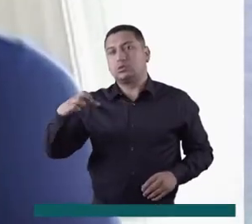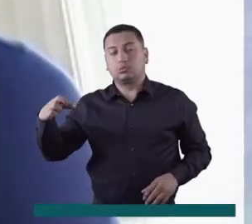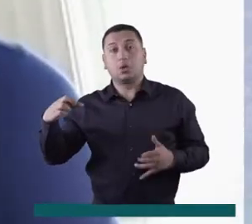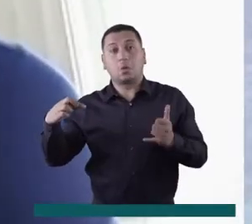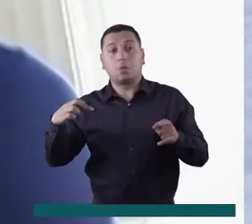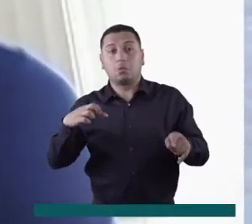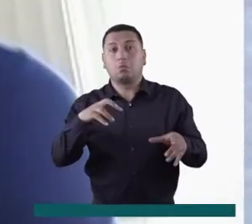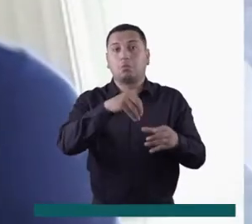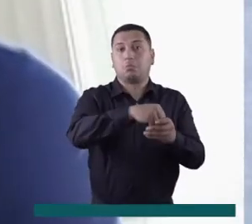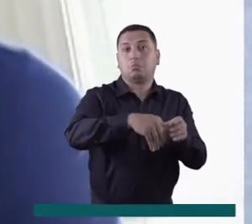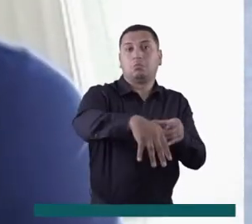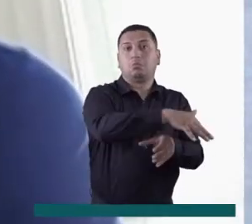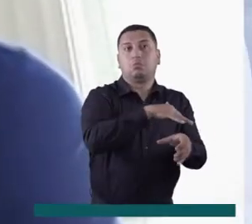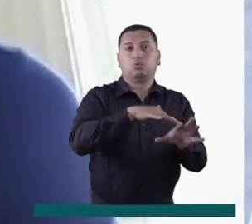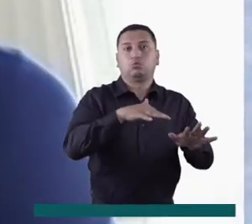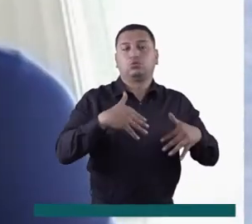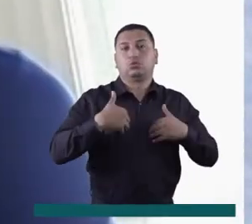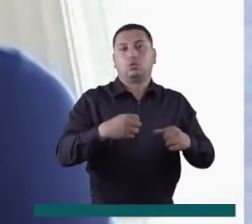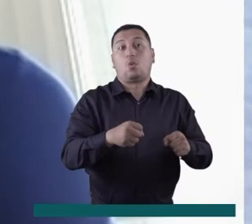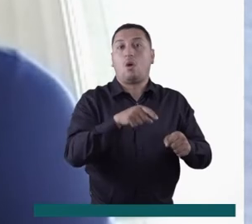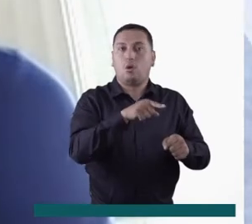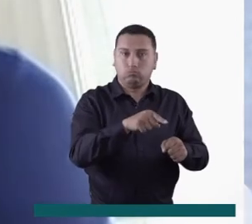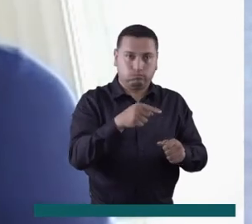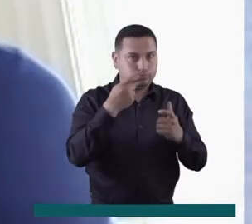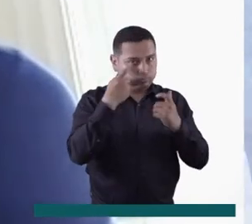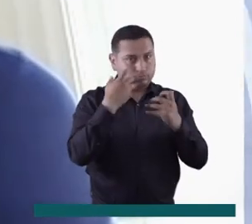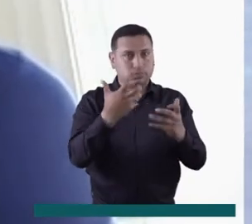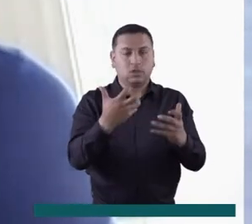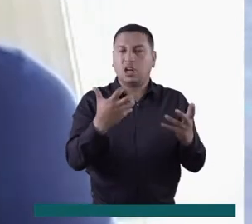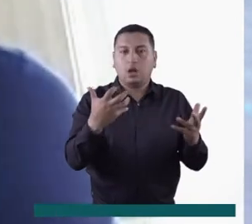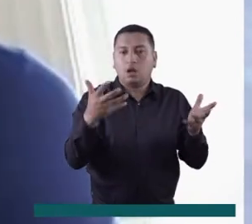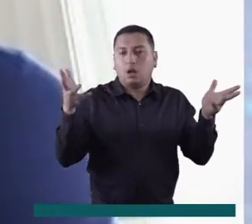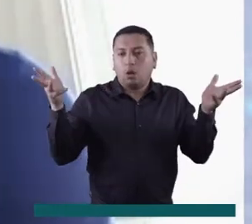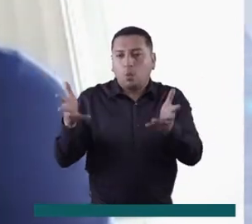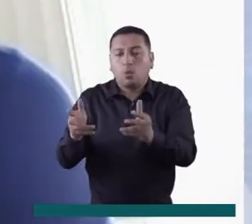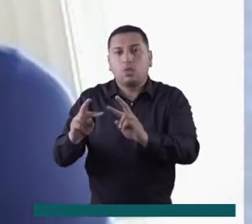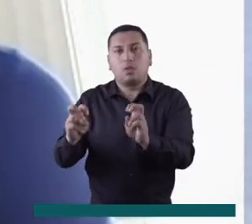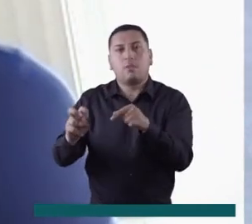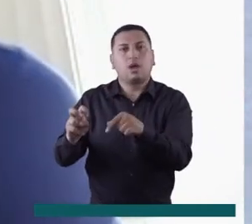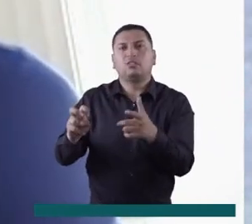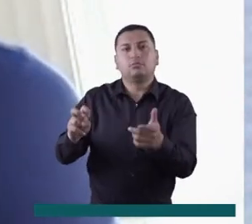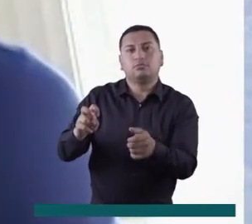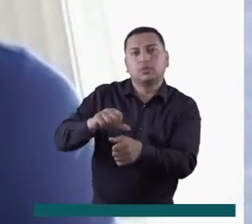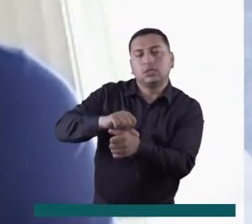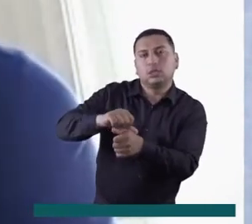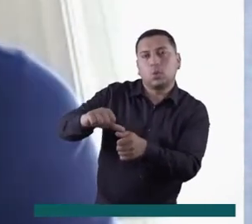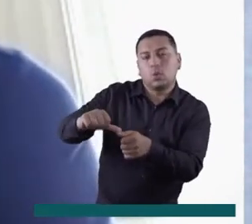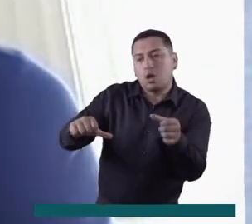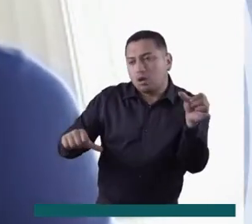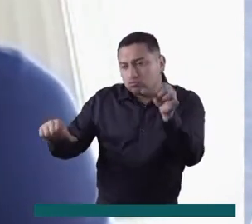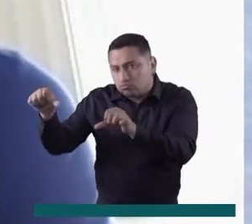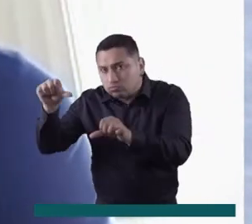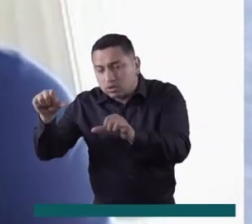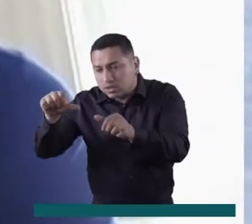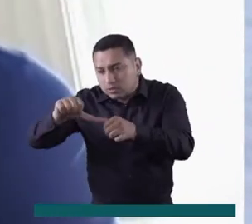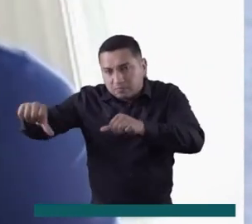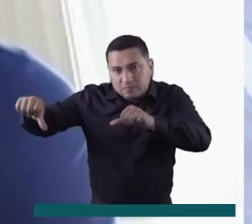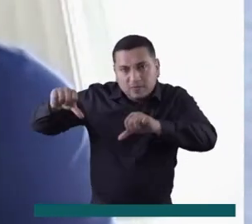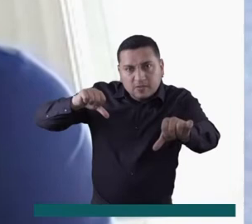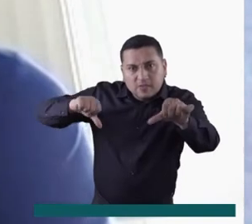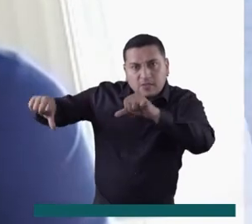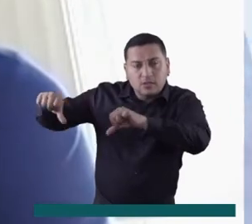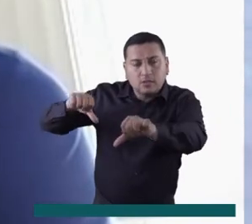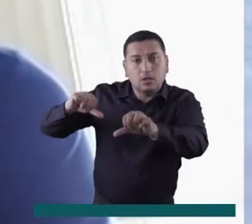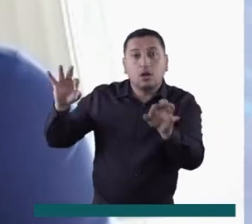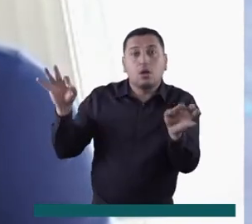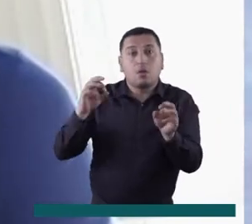También hay aplicaciones que ahora en el sector salud son muy importantes y están ayudando a temas, por ejemplo, en cirugías o hay